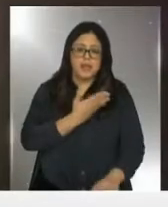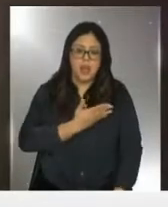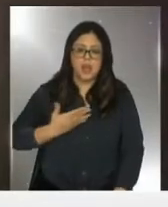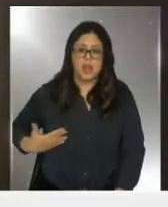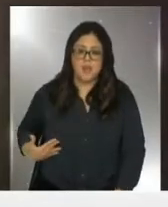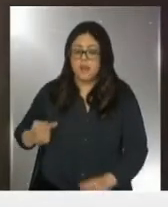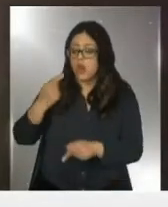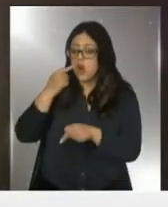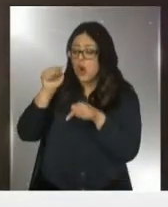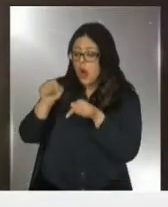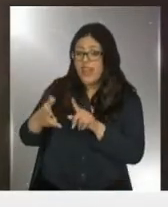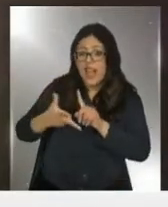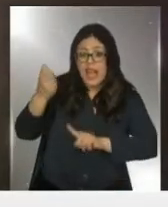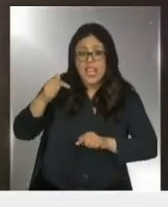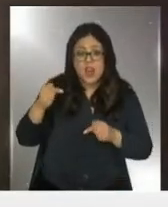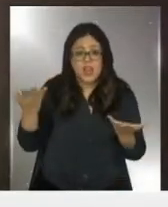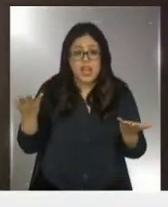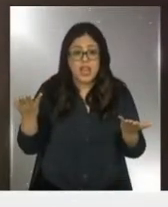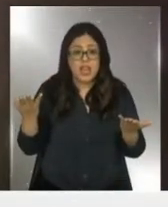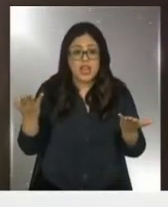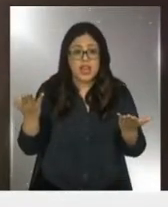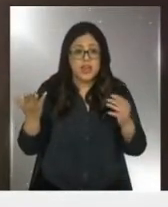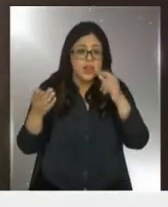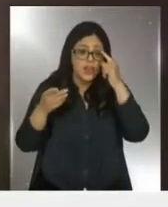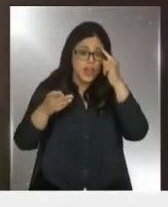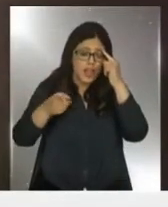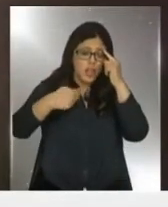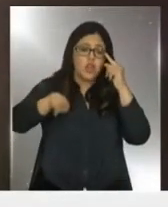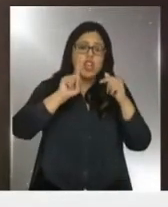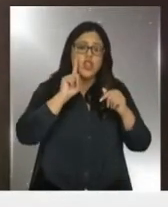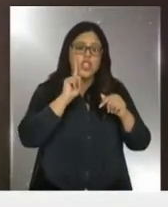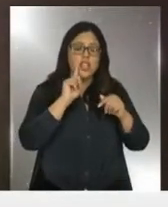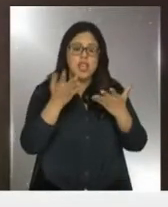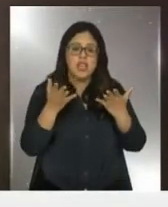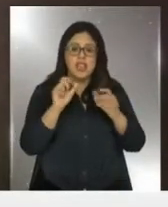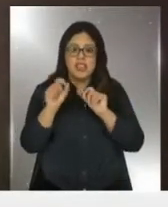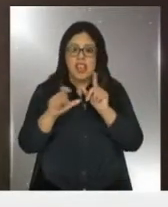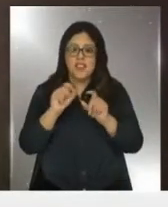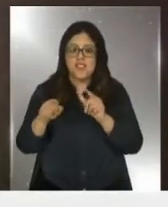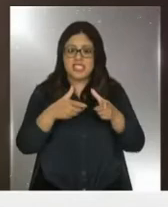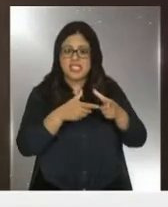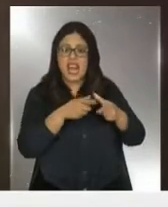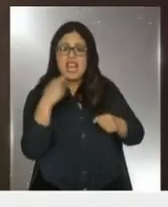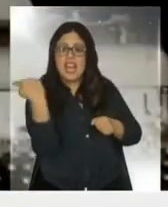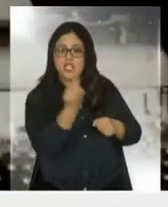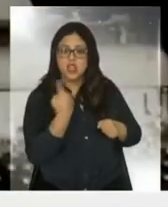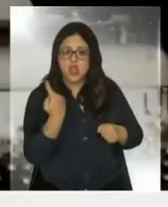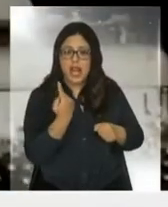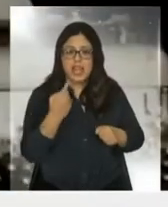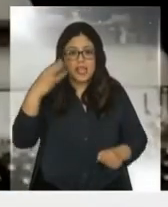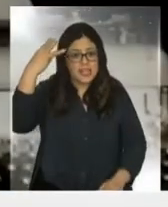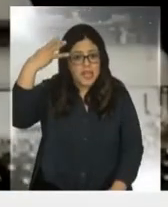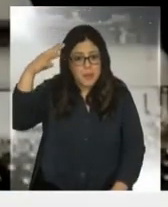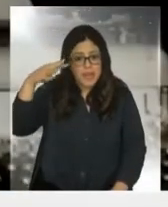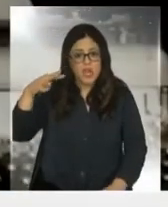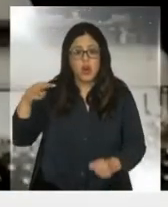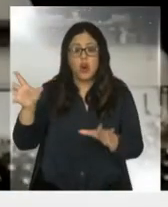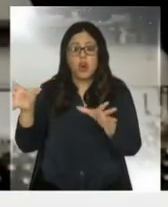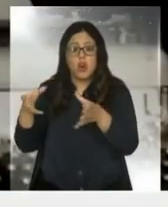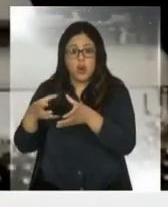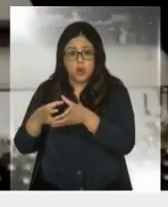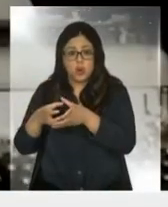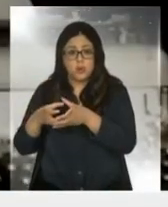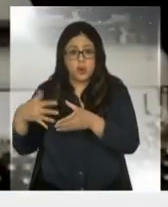Hay un hackeo a la SEDENA, que es la Secretaría de la Defensa Nacional en México, muy importante por parte de un grupo